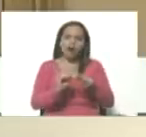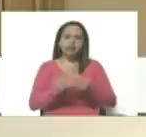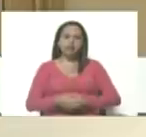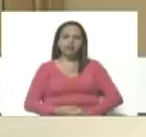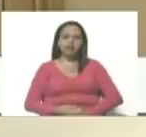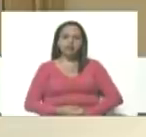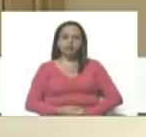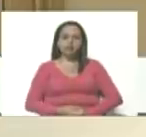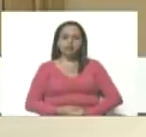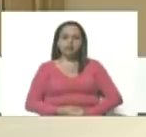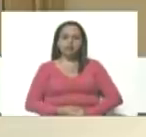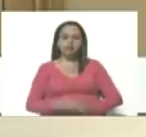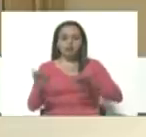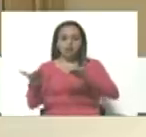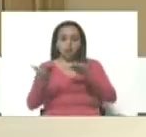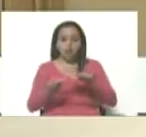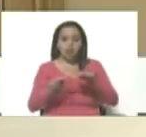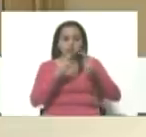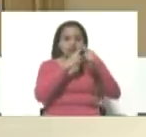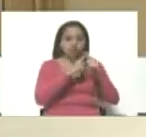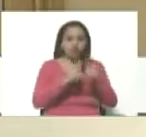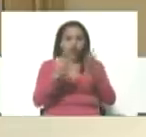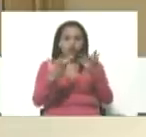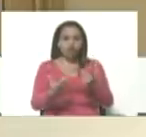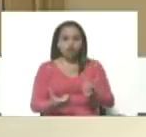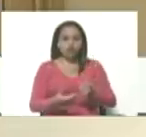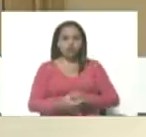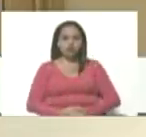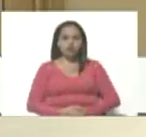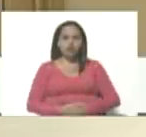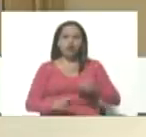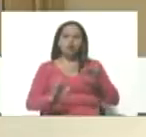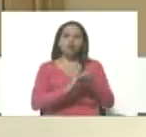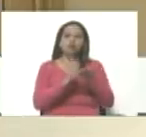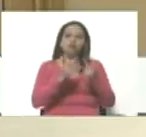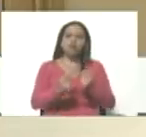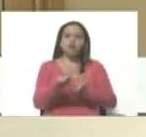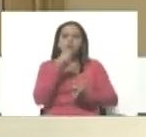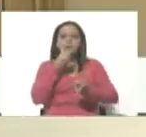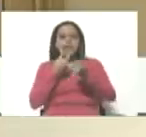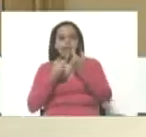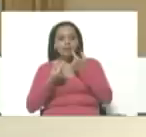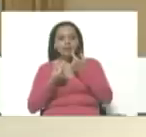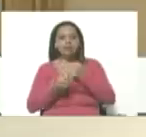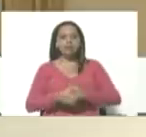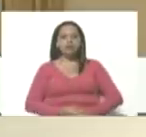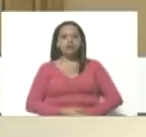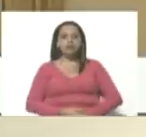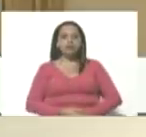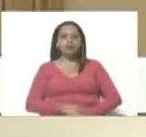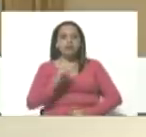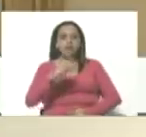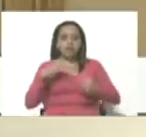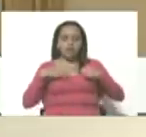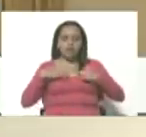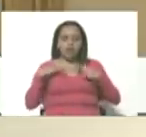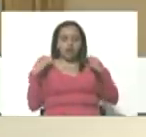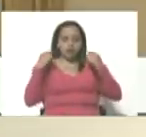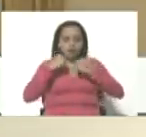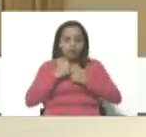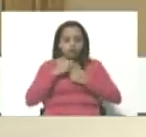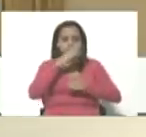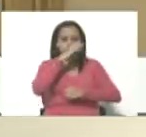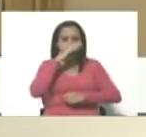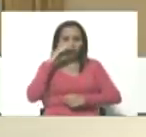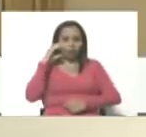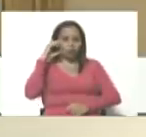permanente que nos da el reporte tanto de inventario de medicamentos, insumos, trajes de bioseguridad, así como